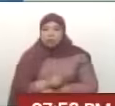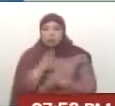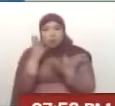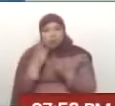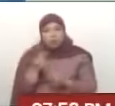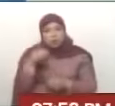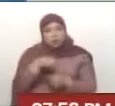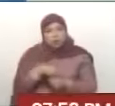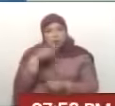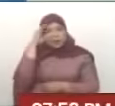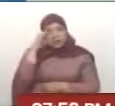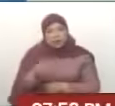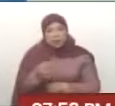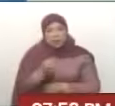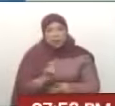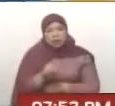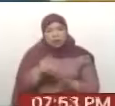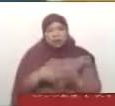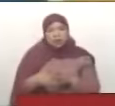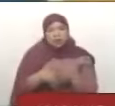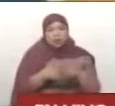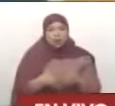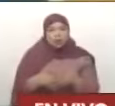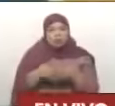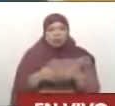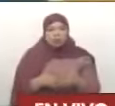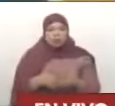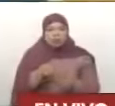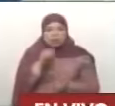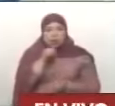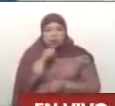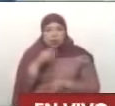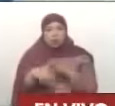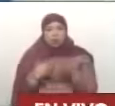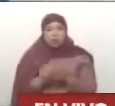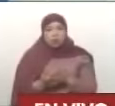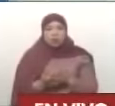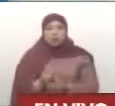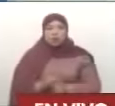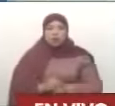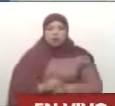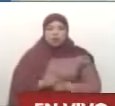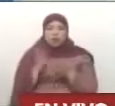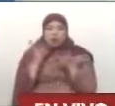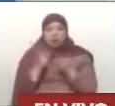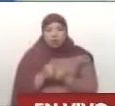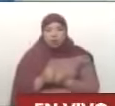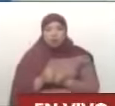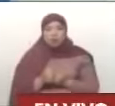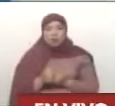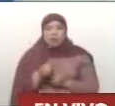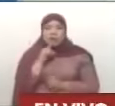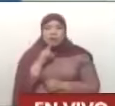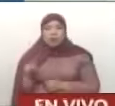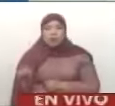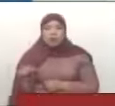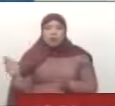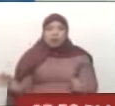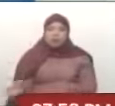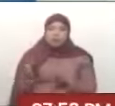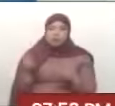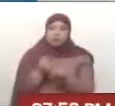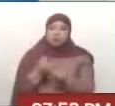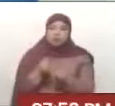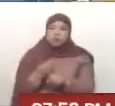¿Cuántas intervenciones militares ha habido de Estados Unidos a Haití? Es lo que llamamos un neocolonialismo. Sí. ¿Cuántas dictaduras se impusieron?